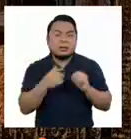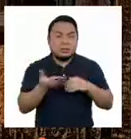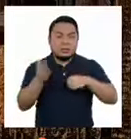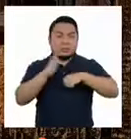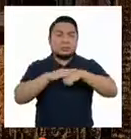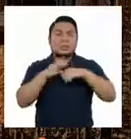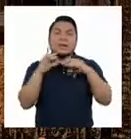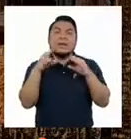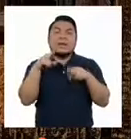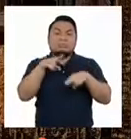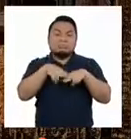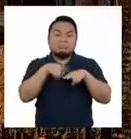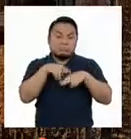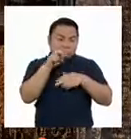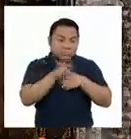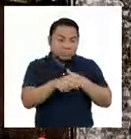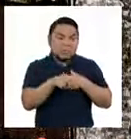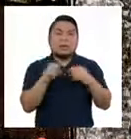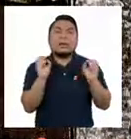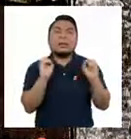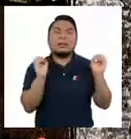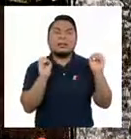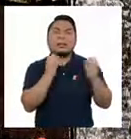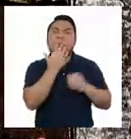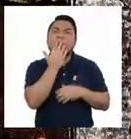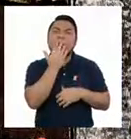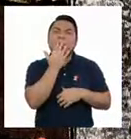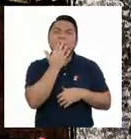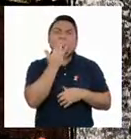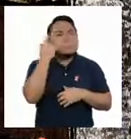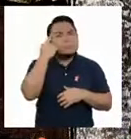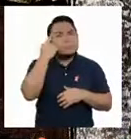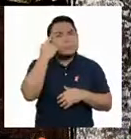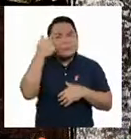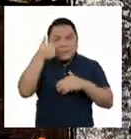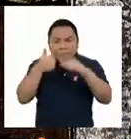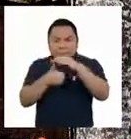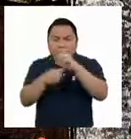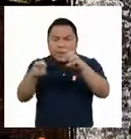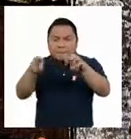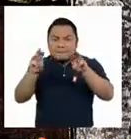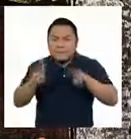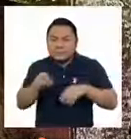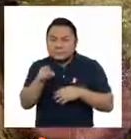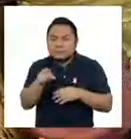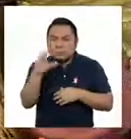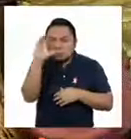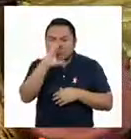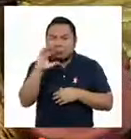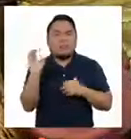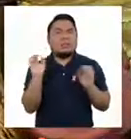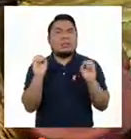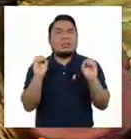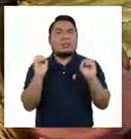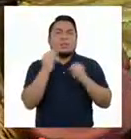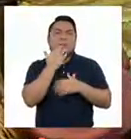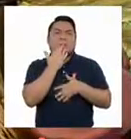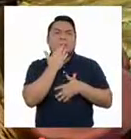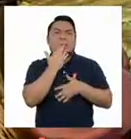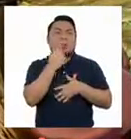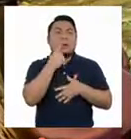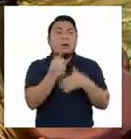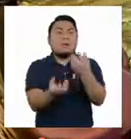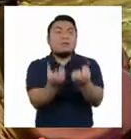silla, nada. Bajo la mesa, nada. Junto al